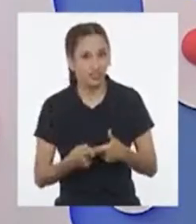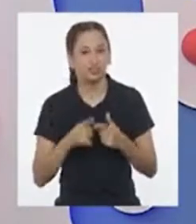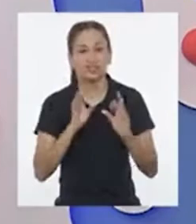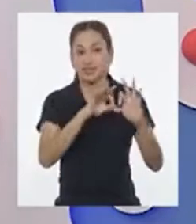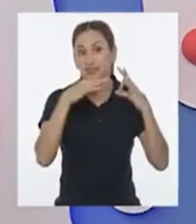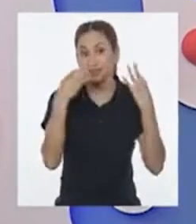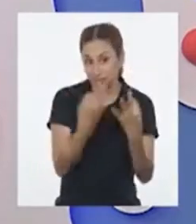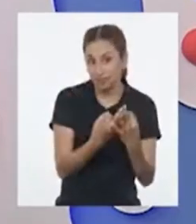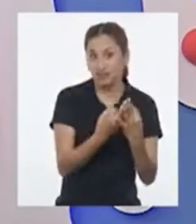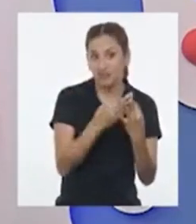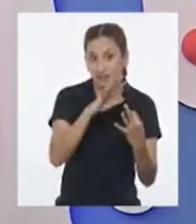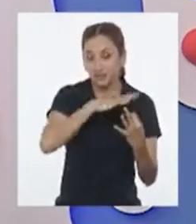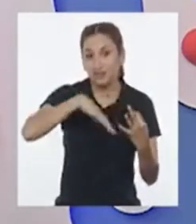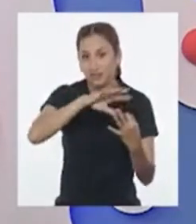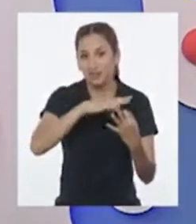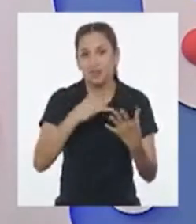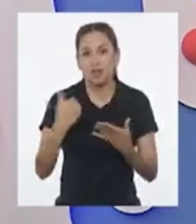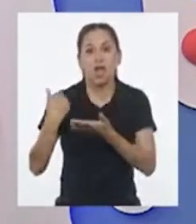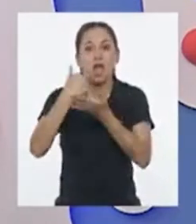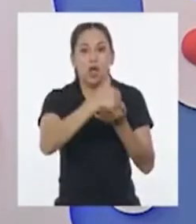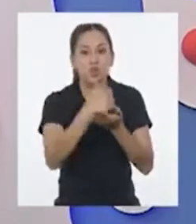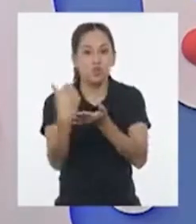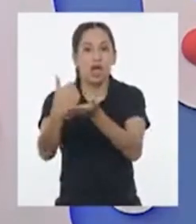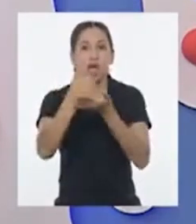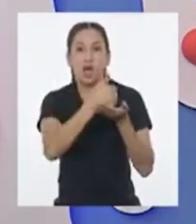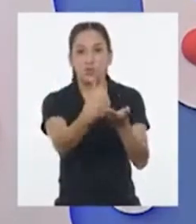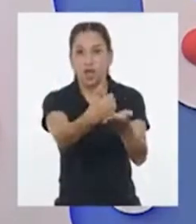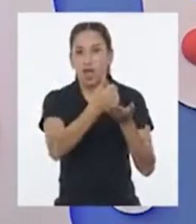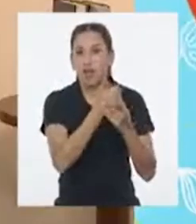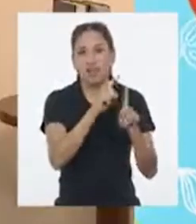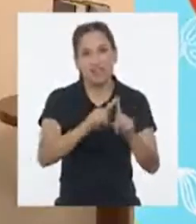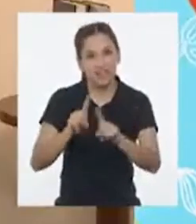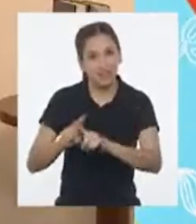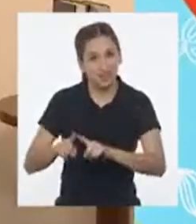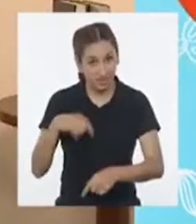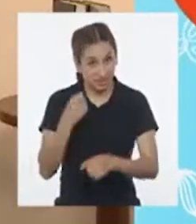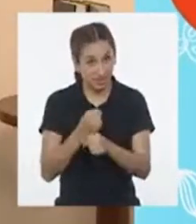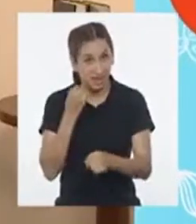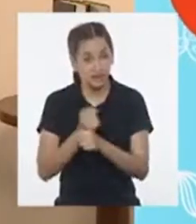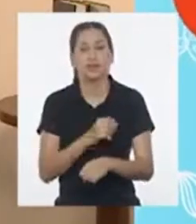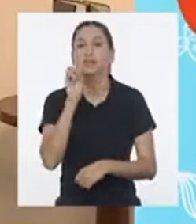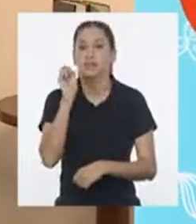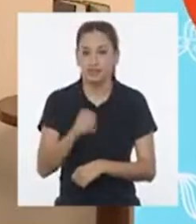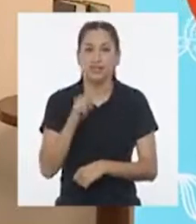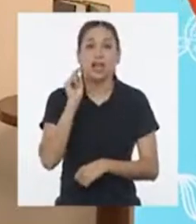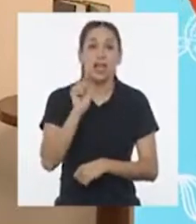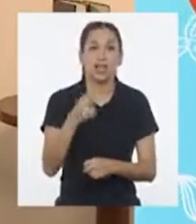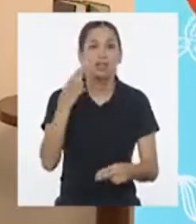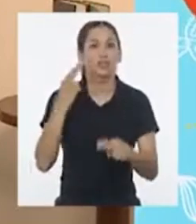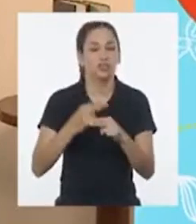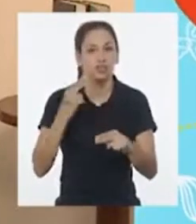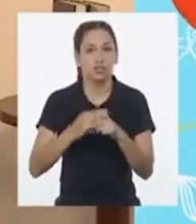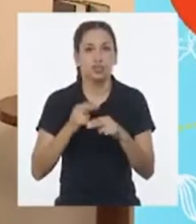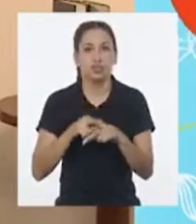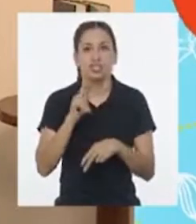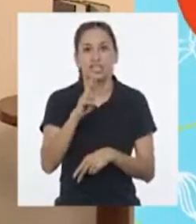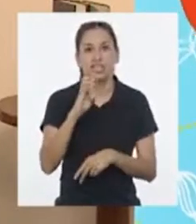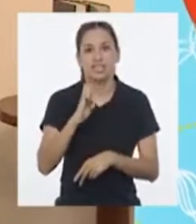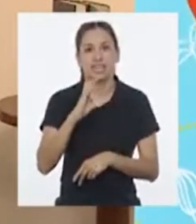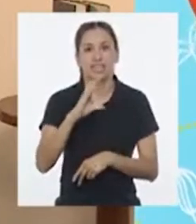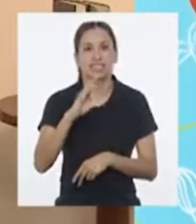ayllus se apoyaban mutuamente en diversos trabajos. Exactamente, a eso se le